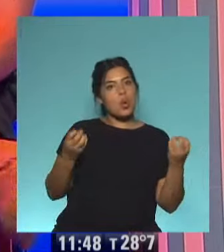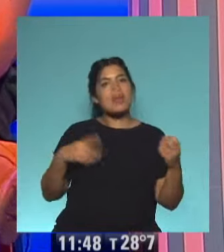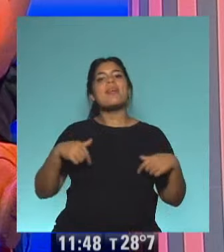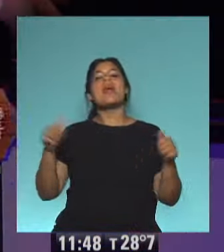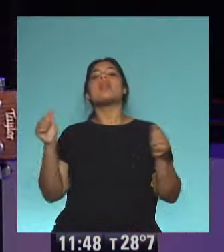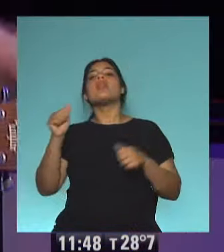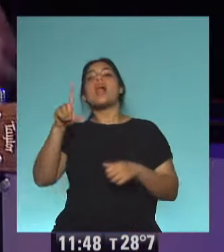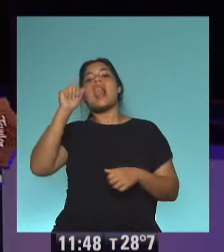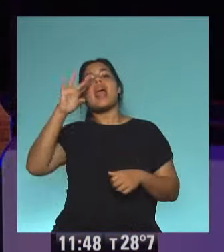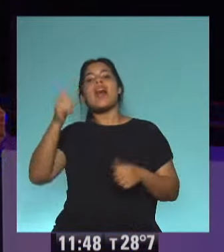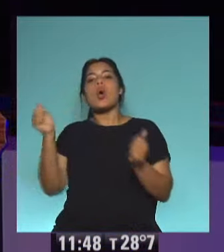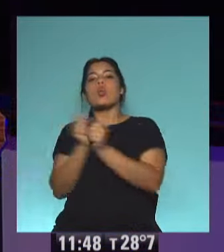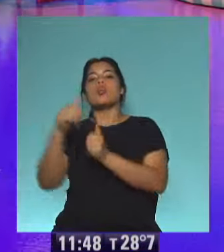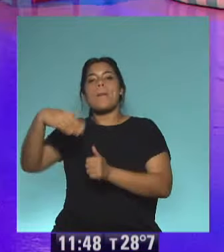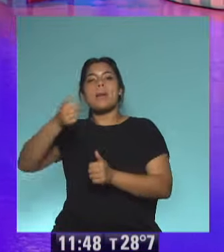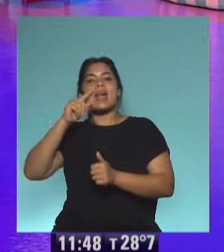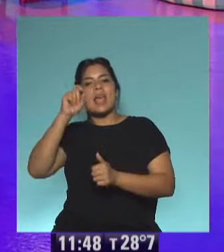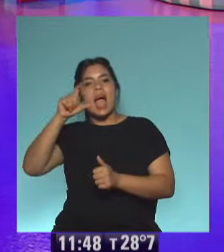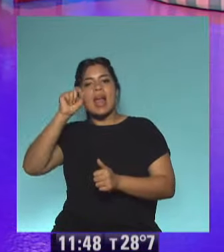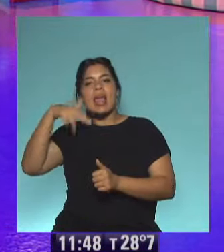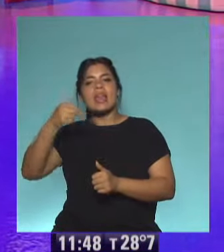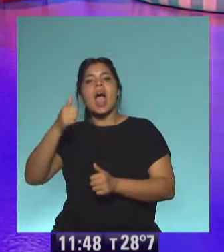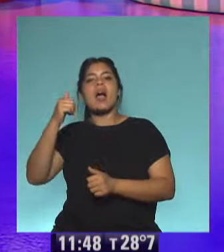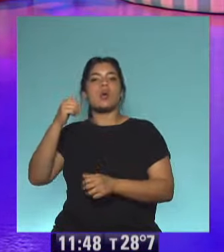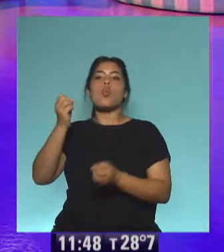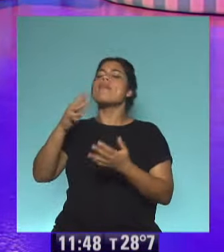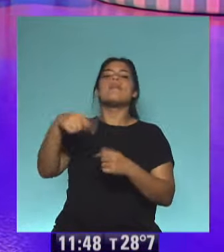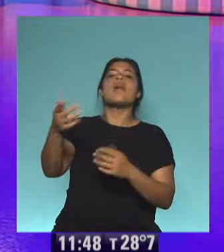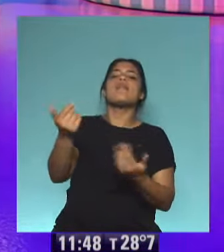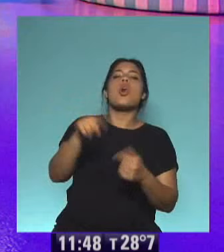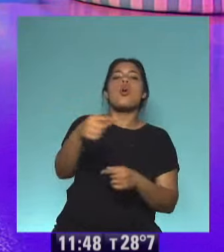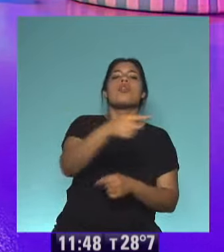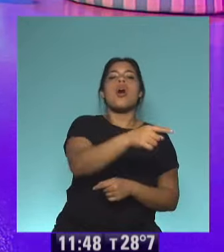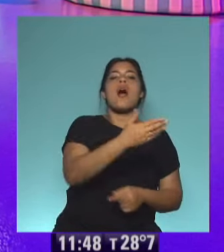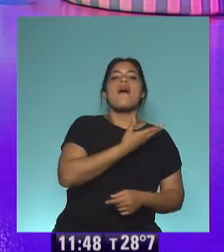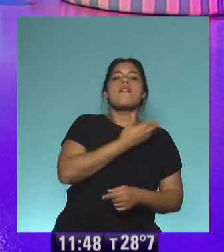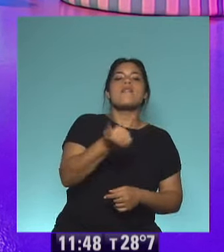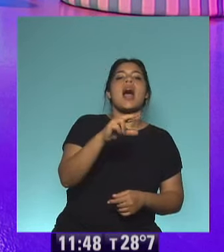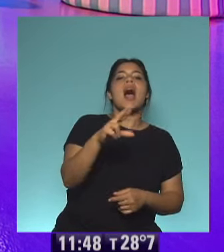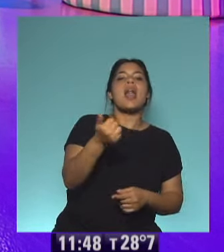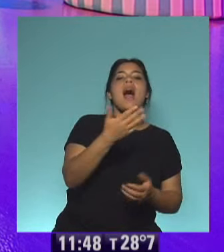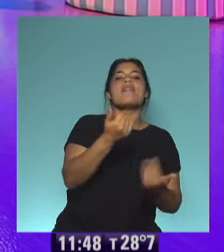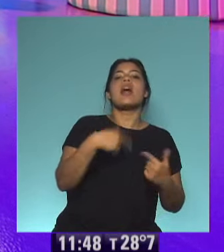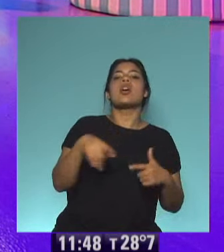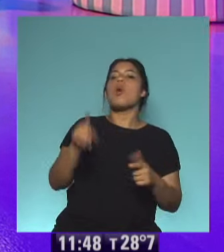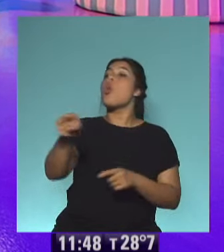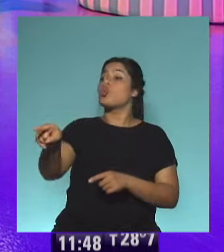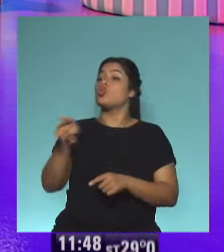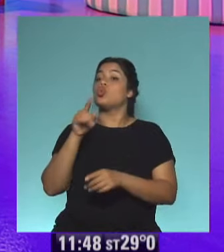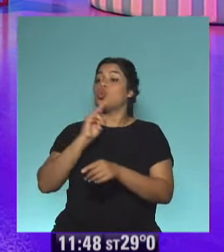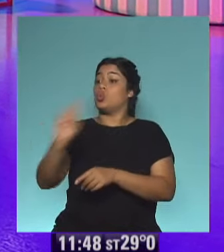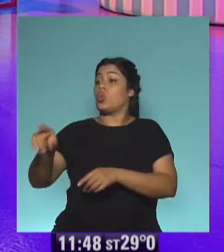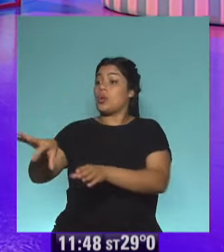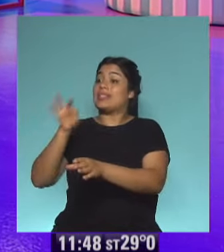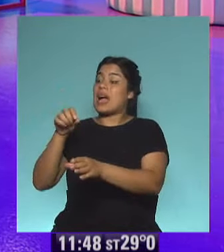Walsh. Bueno, otra, busquemos otra. Otra. Saquemos uno que saque Fara, que lo saque de allá, lo sacamos usted, pero es el nombre de Fara. Este lo saca Fara. Ahí está, una